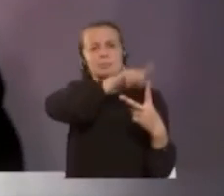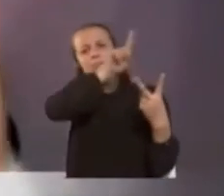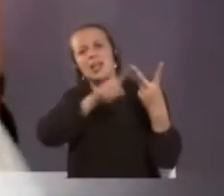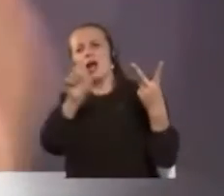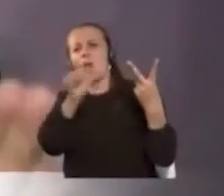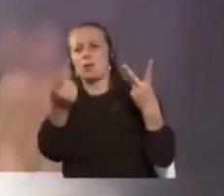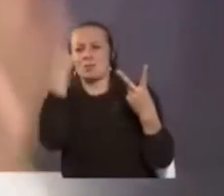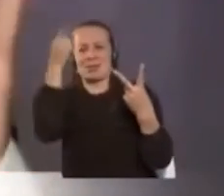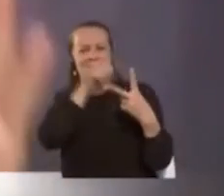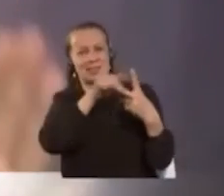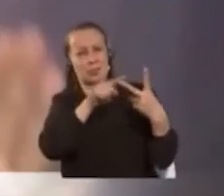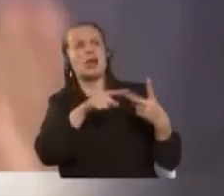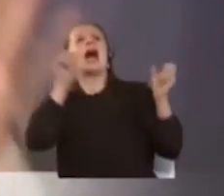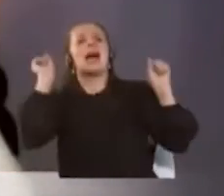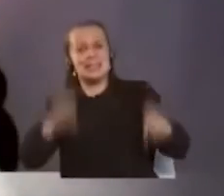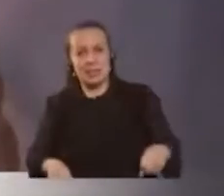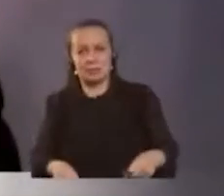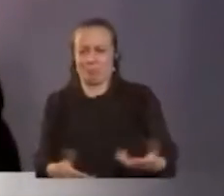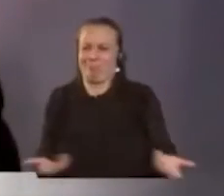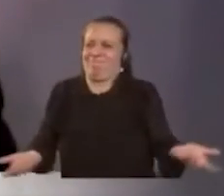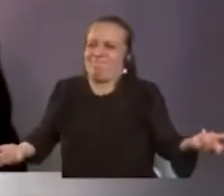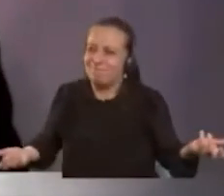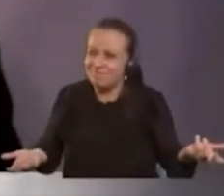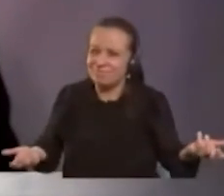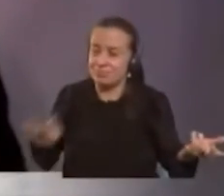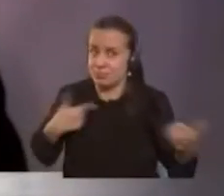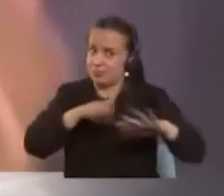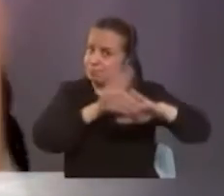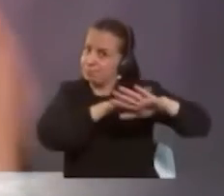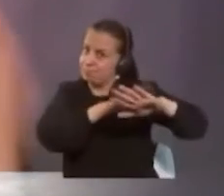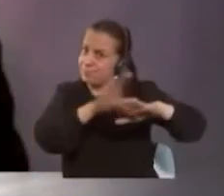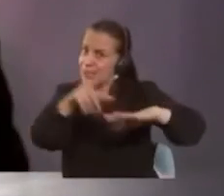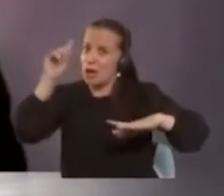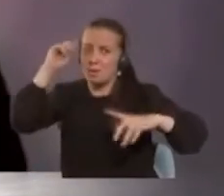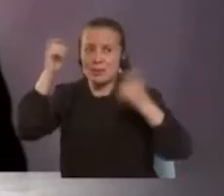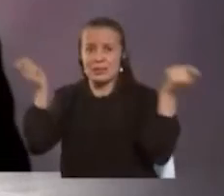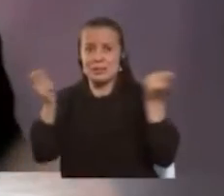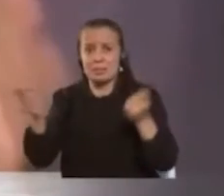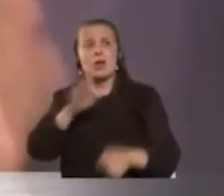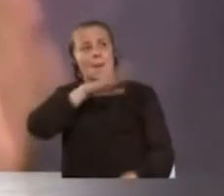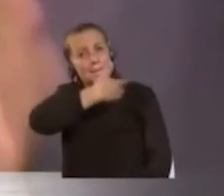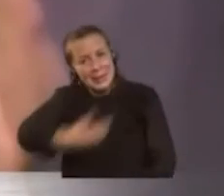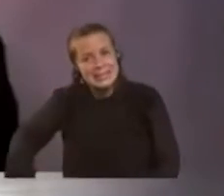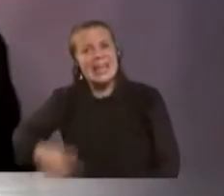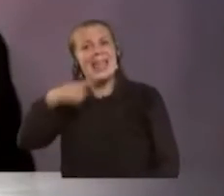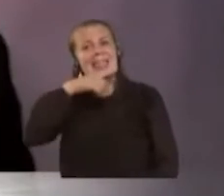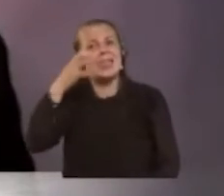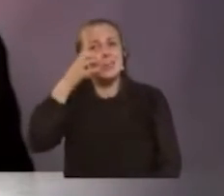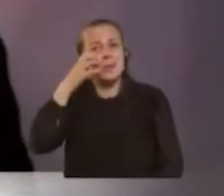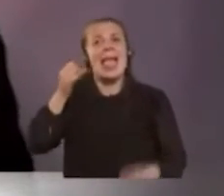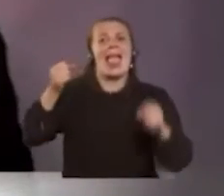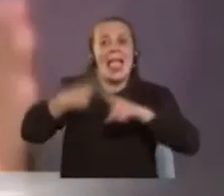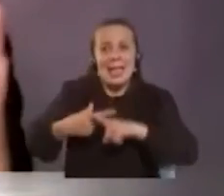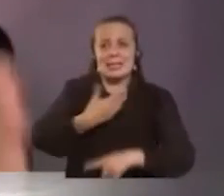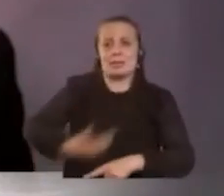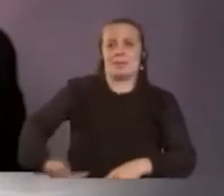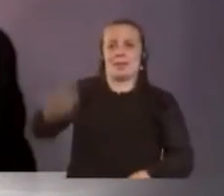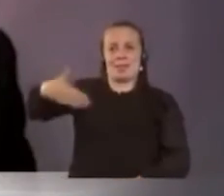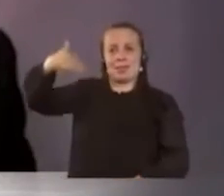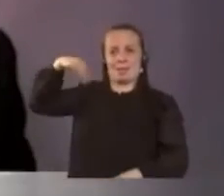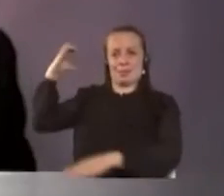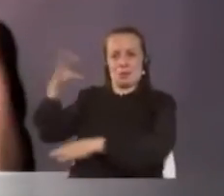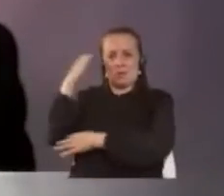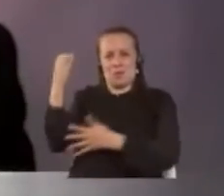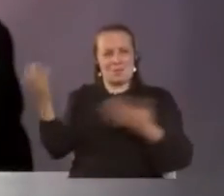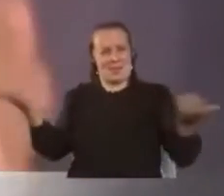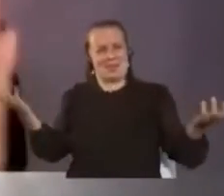reconteo. Yo le llamo la atención a quienes están gobernando a Colombia, al presidente Duque, a los expresidentes de la República,